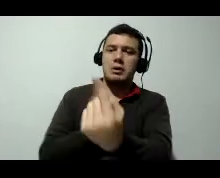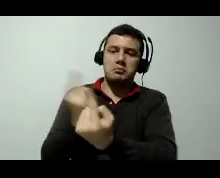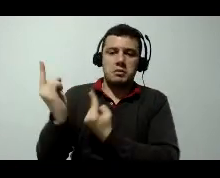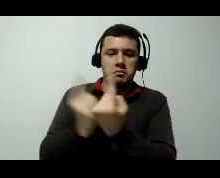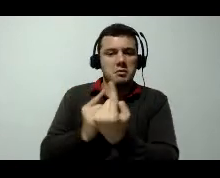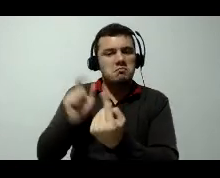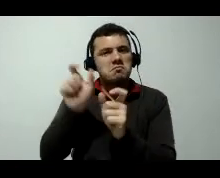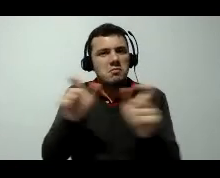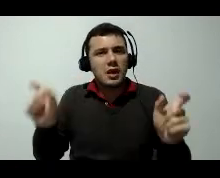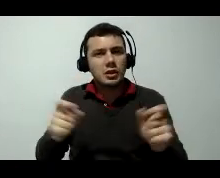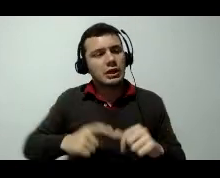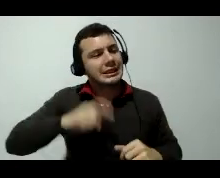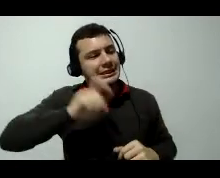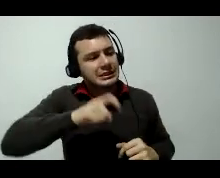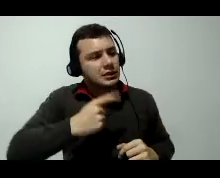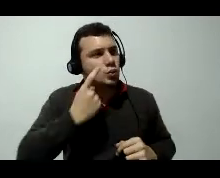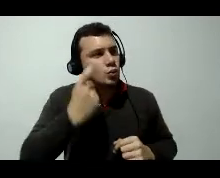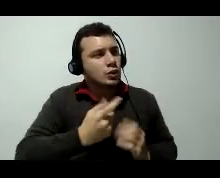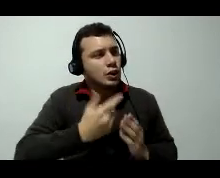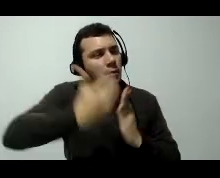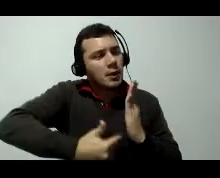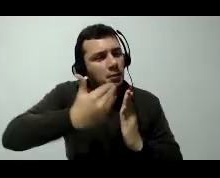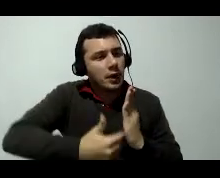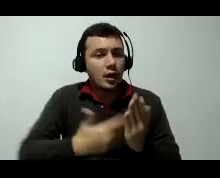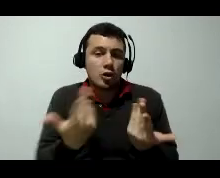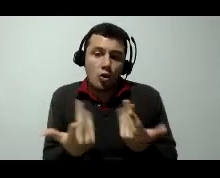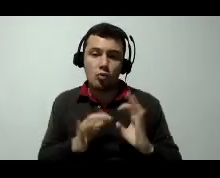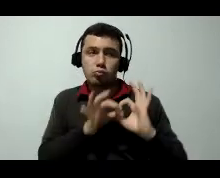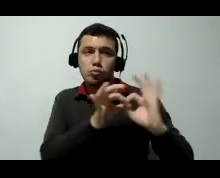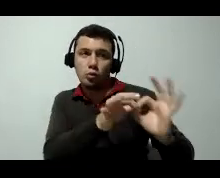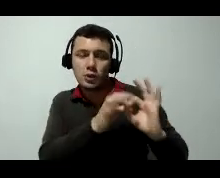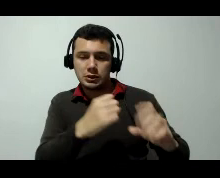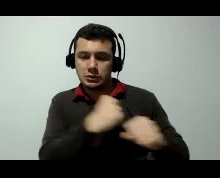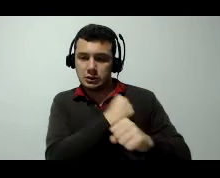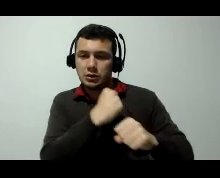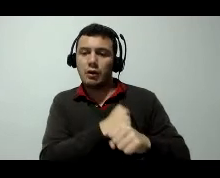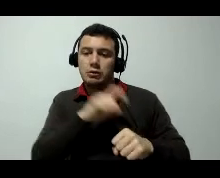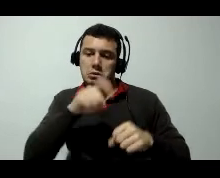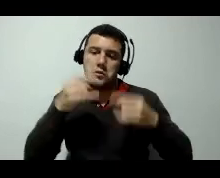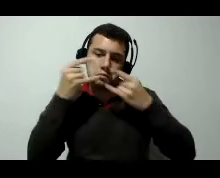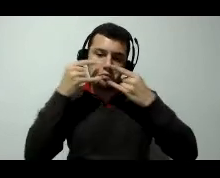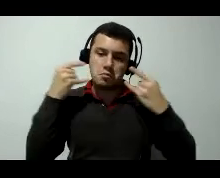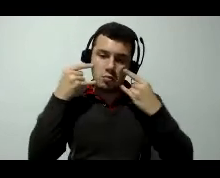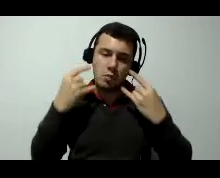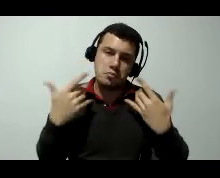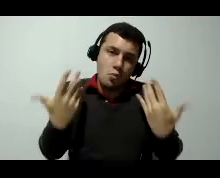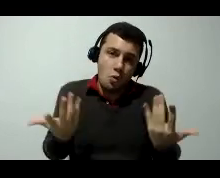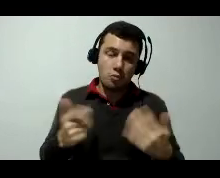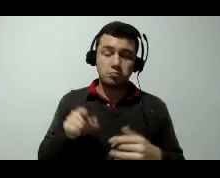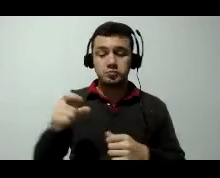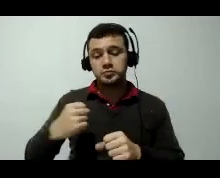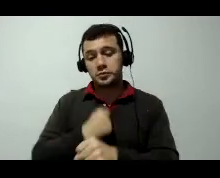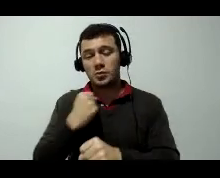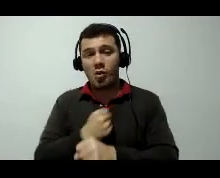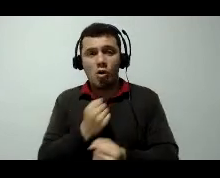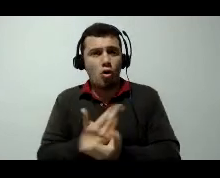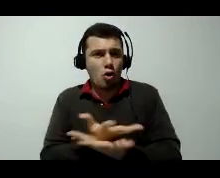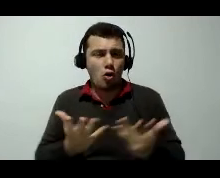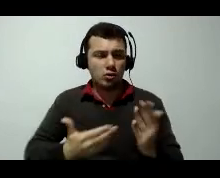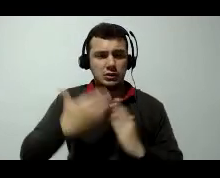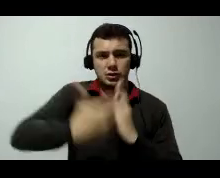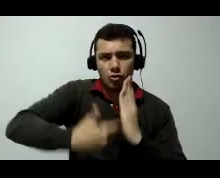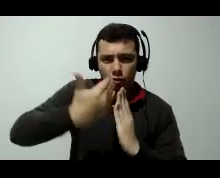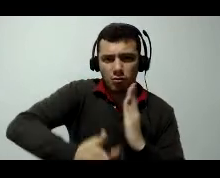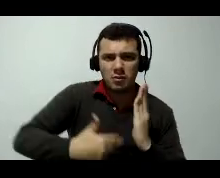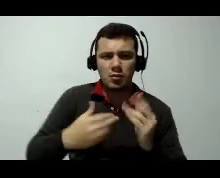documentación, ¿cierto? O con tus otros compañeros de trabajo. Si manipulas mucho papel o muchas cosas,